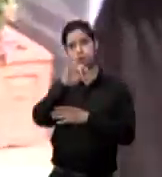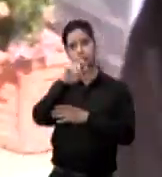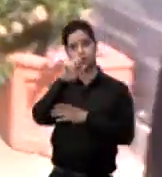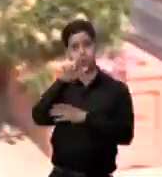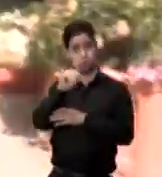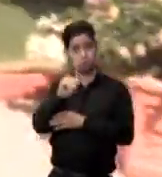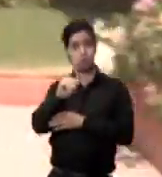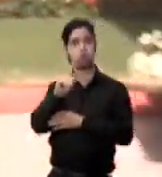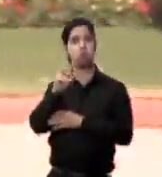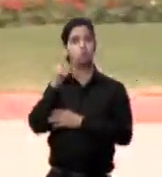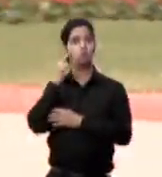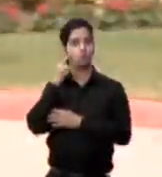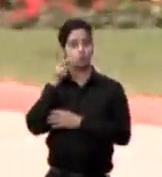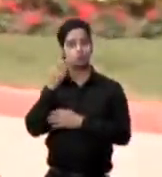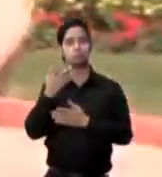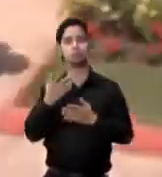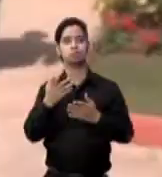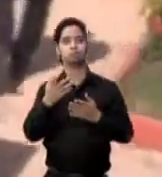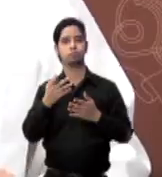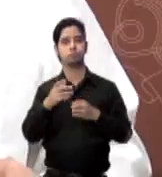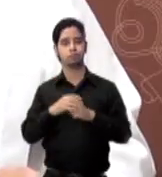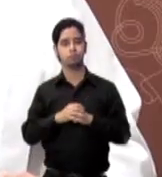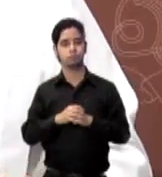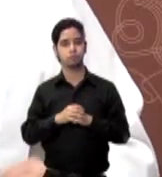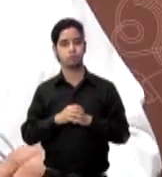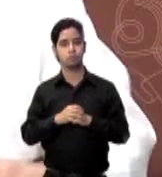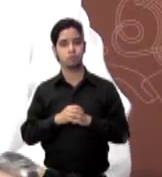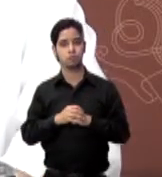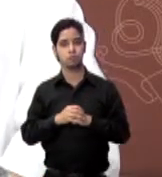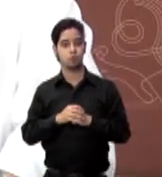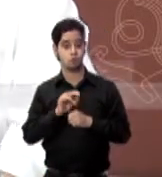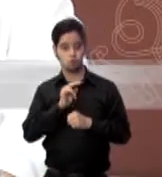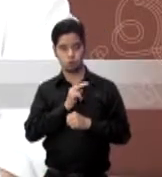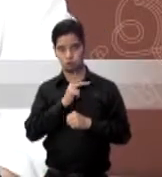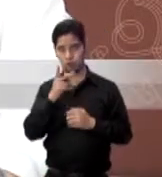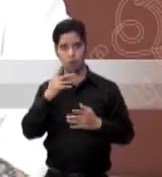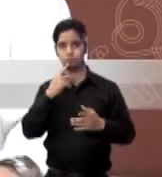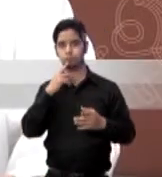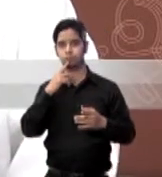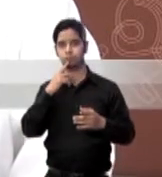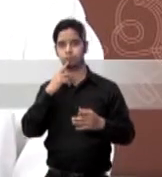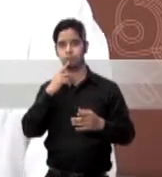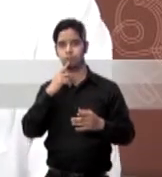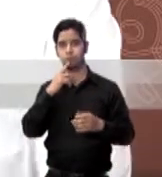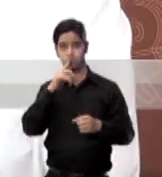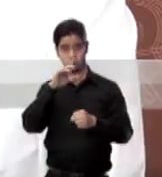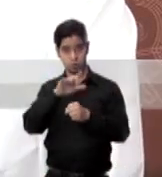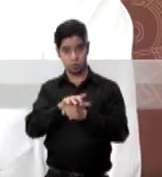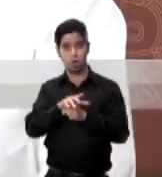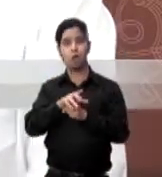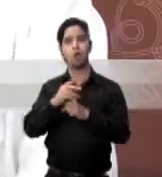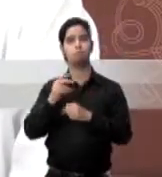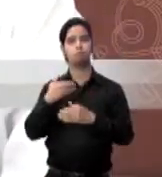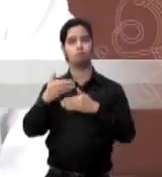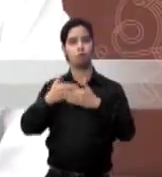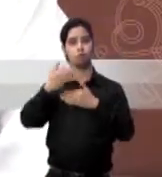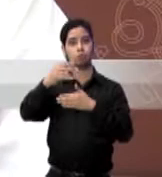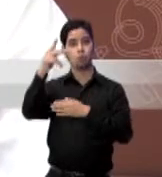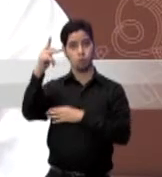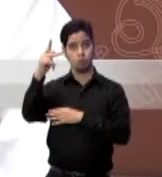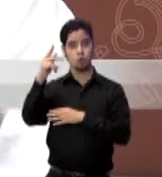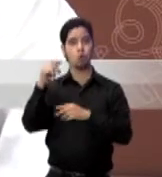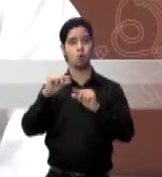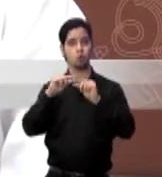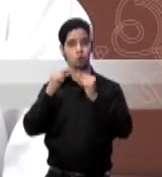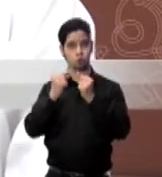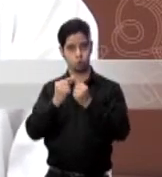por el secretario de Asuntos Públicos, Jorge Colberg. Nos hemos comprometido con el alcalde a que la semana que viene, el próximo jueves, un grupo de